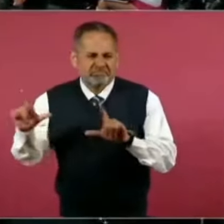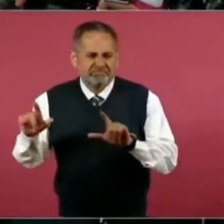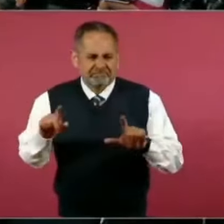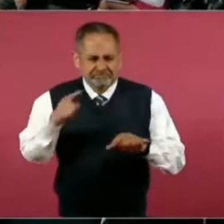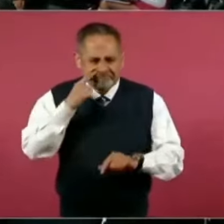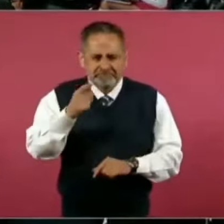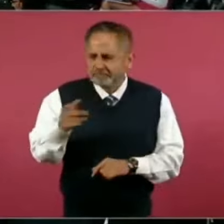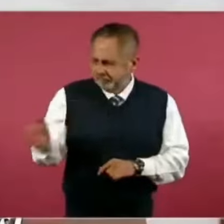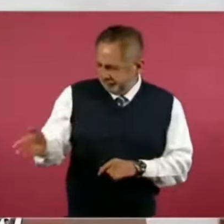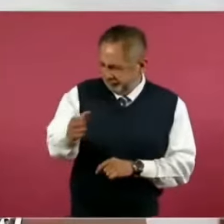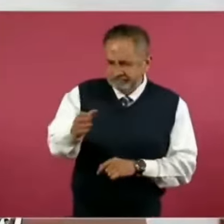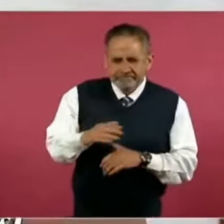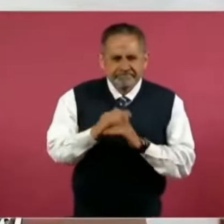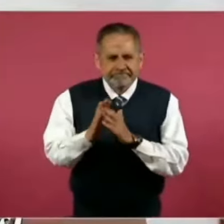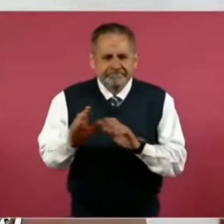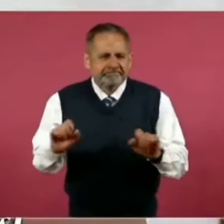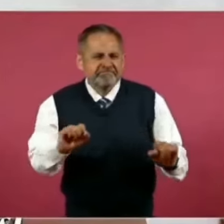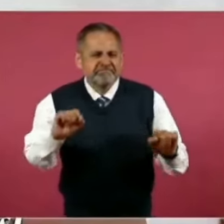¿Por qué no pones?